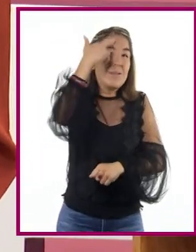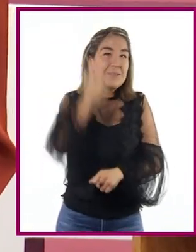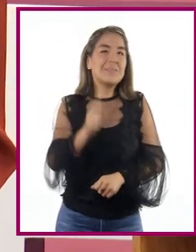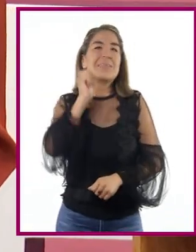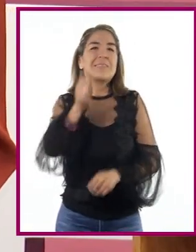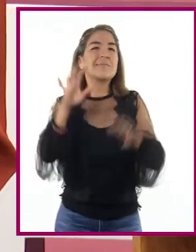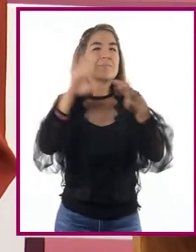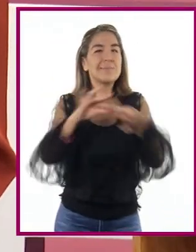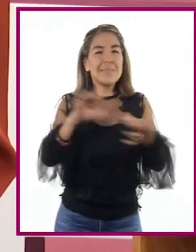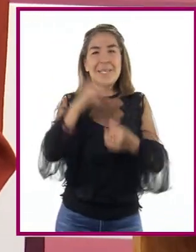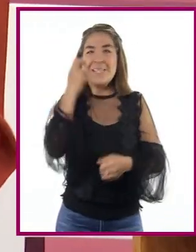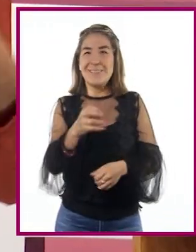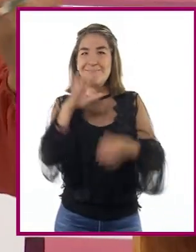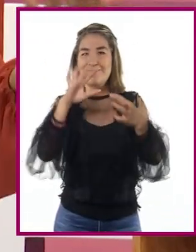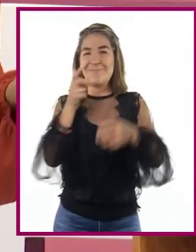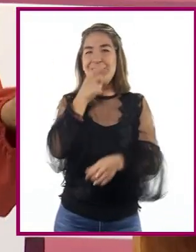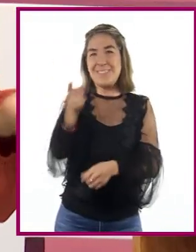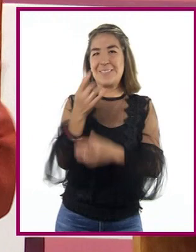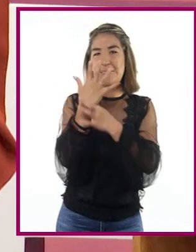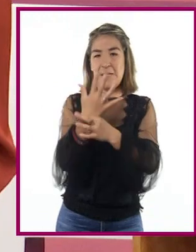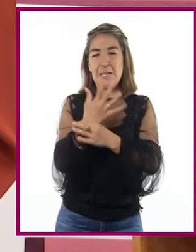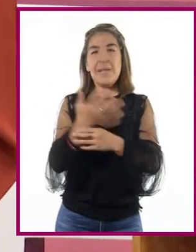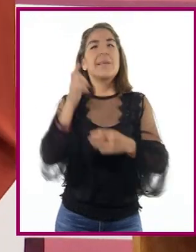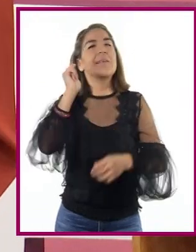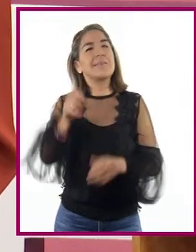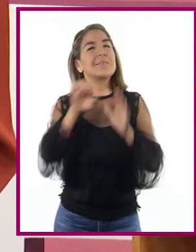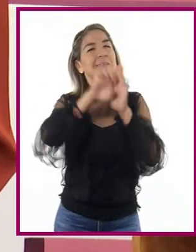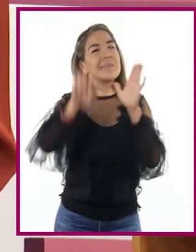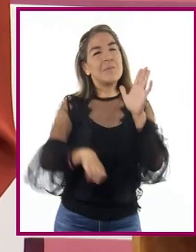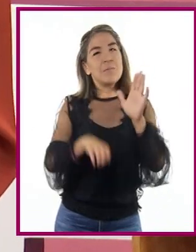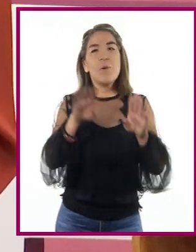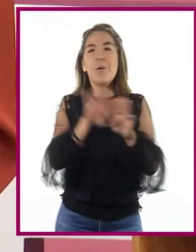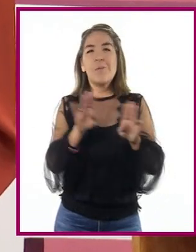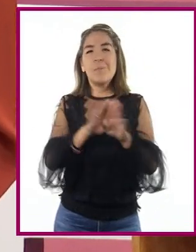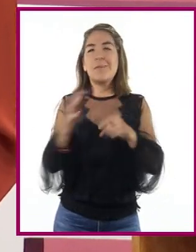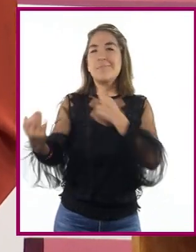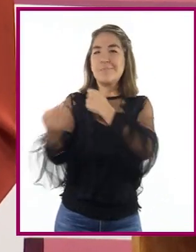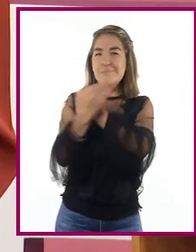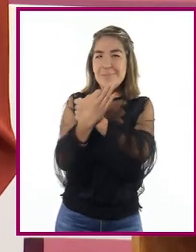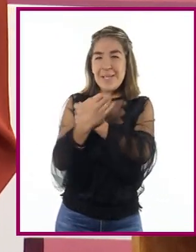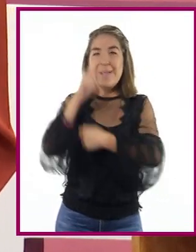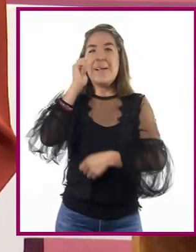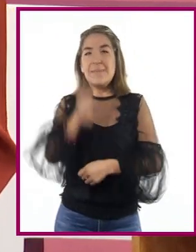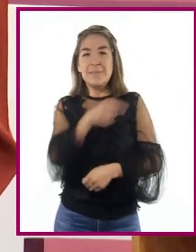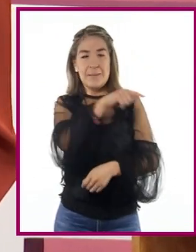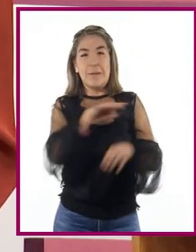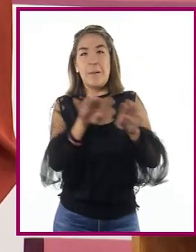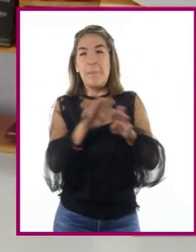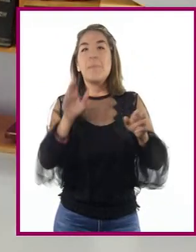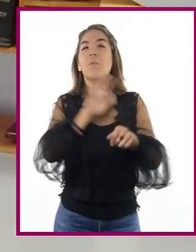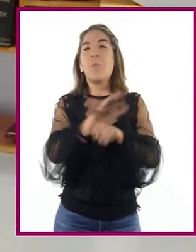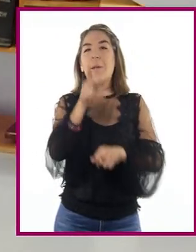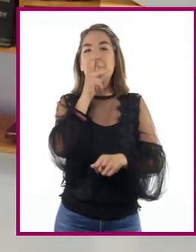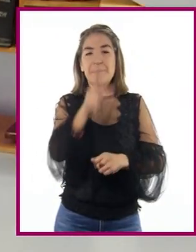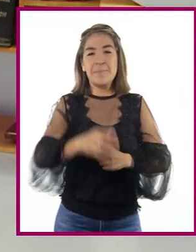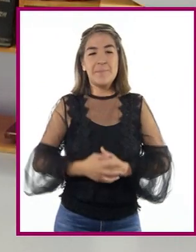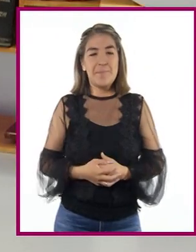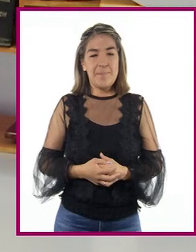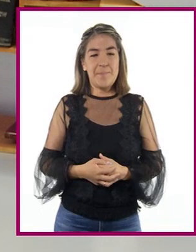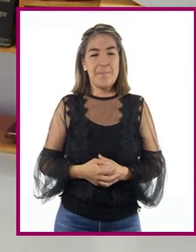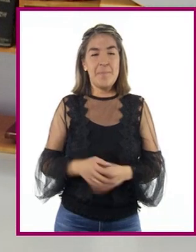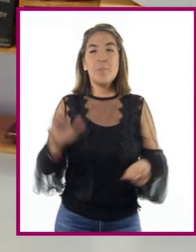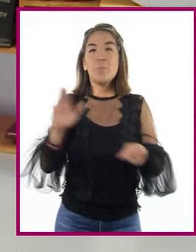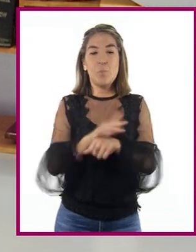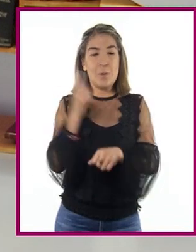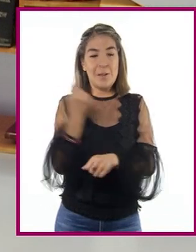el porqué de lo que se afirma, o sea que nos dan un respaldo. Estas expresiones son